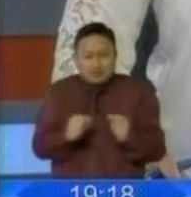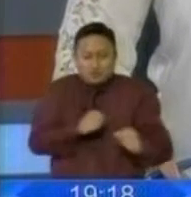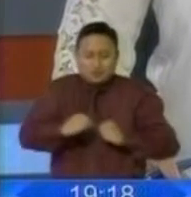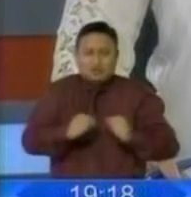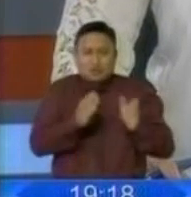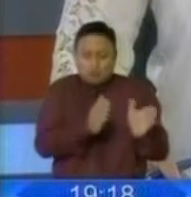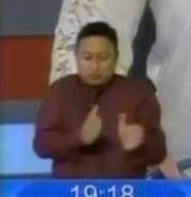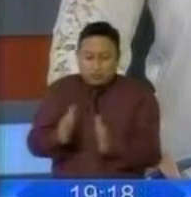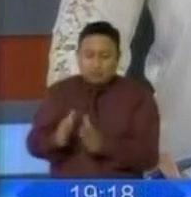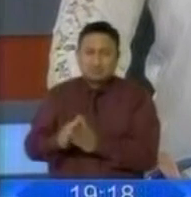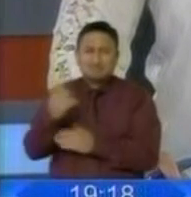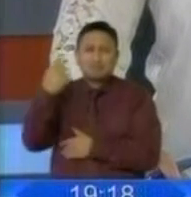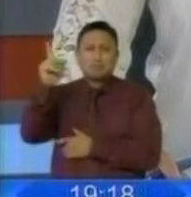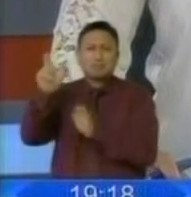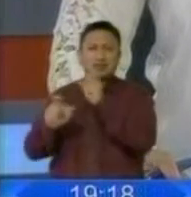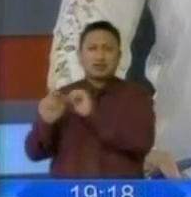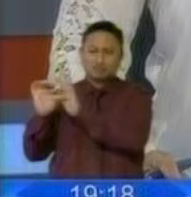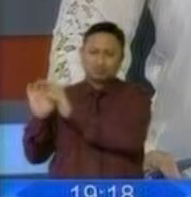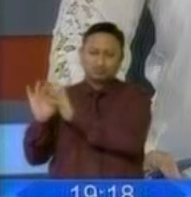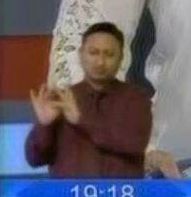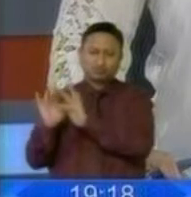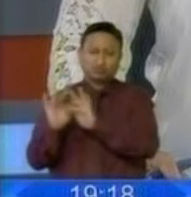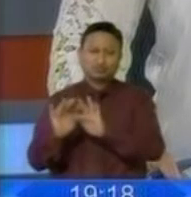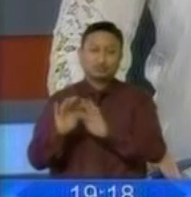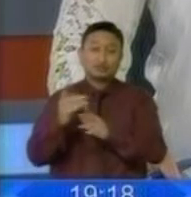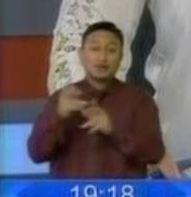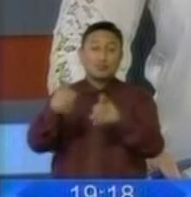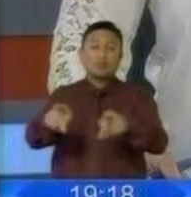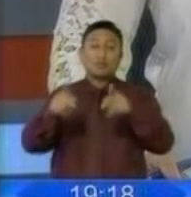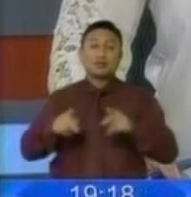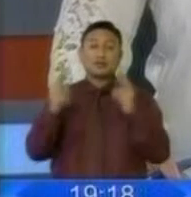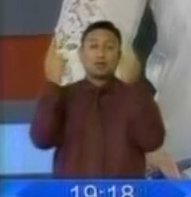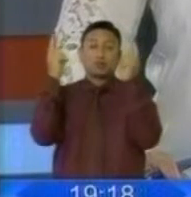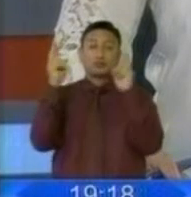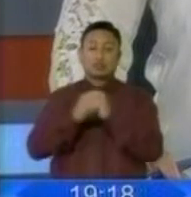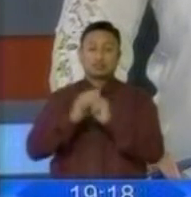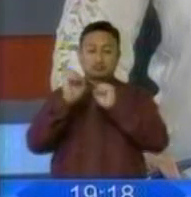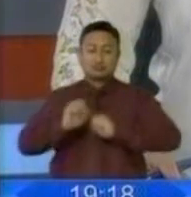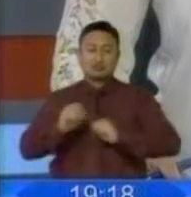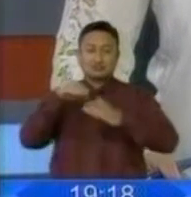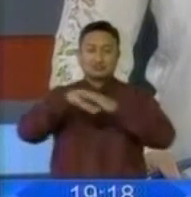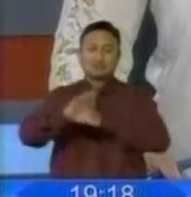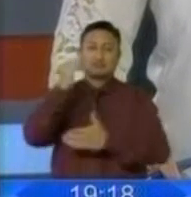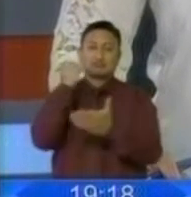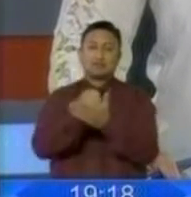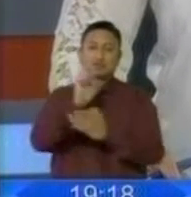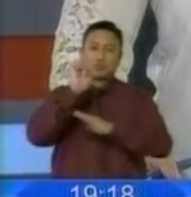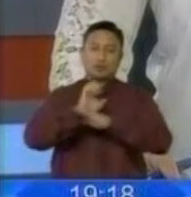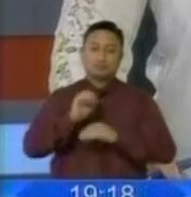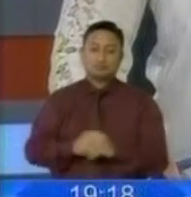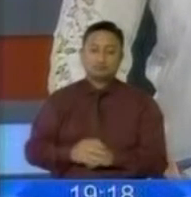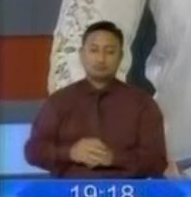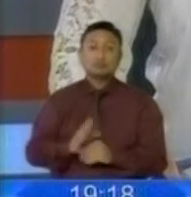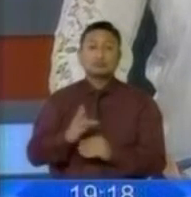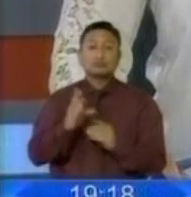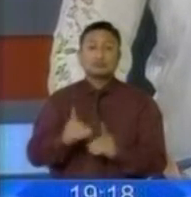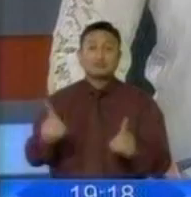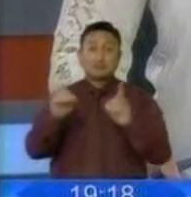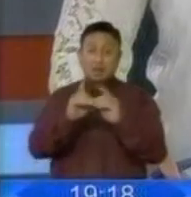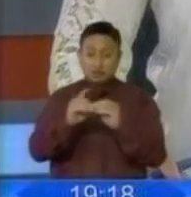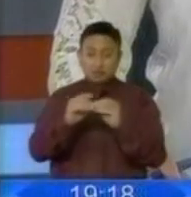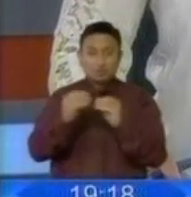miles de extranjeros que continúan llegando hasta el puente de Rumichaca en busca de sellar el ingreso al Ecuador. La cifra